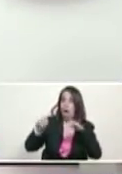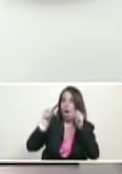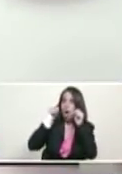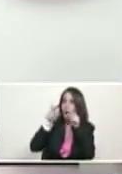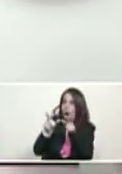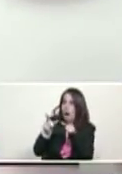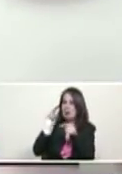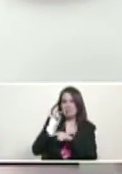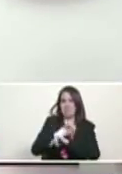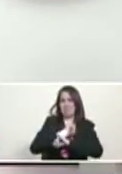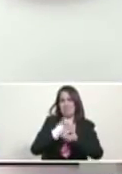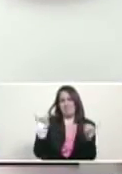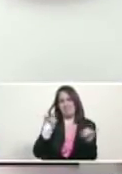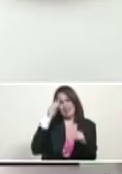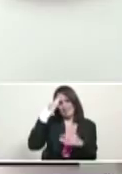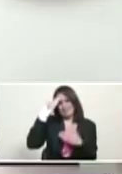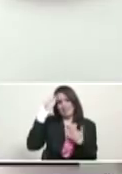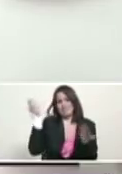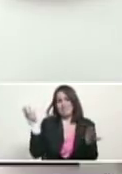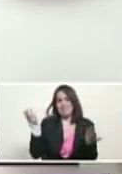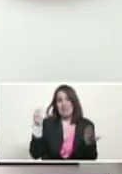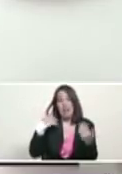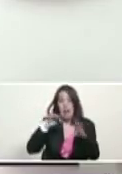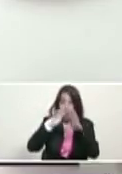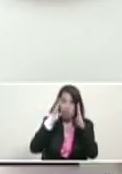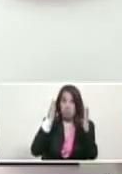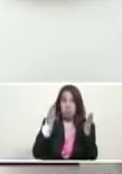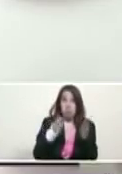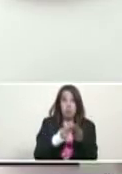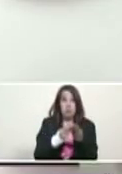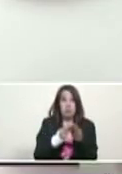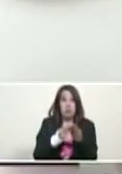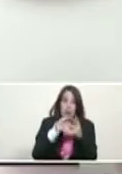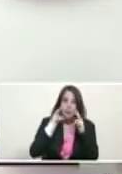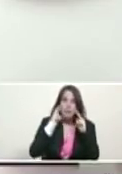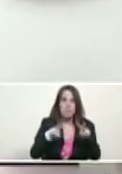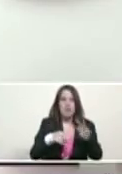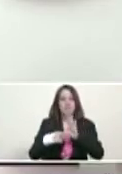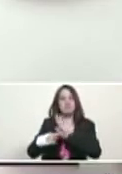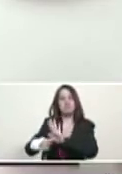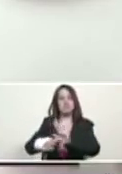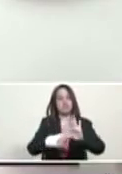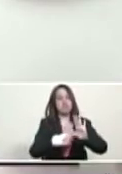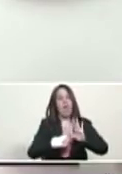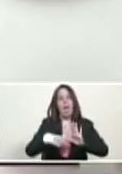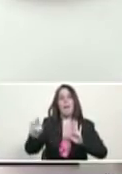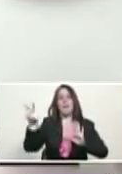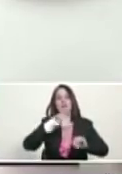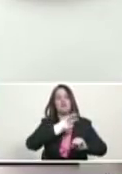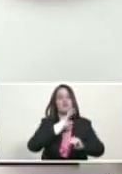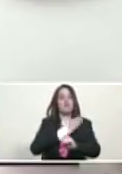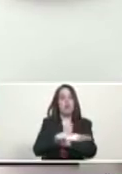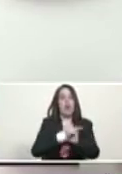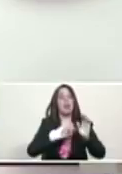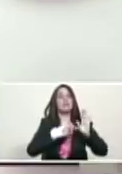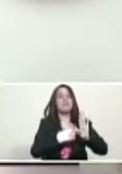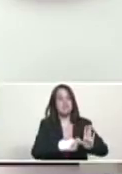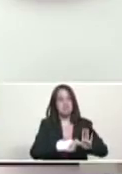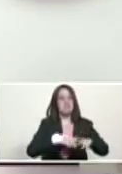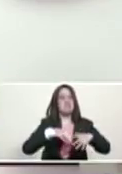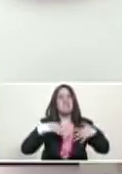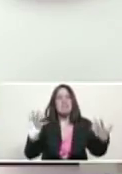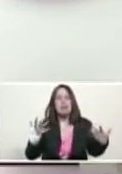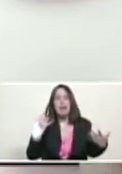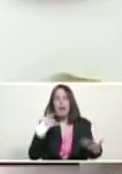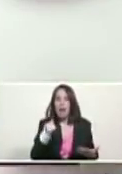Y estamos preparados para que el resto del mundo vea la Venezuela de verdad. Abra los ojos sobre la Venezuela de verdad.